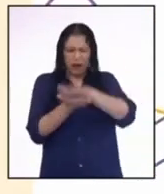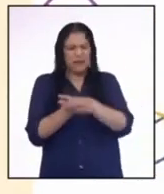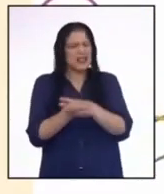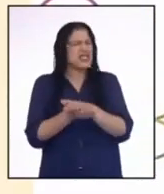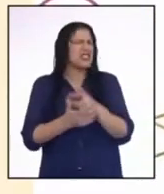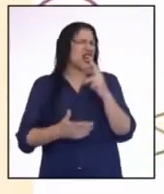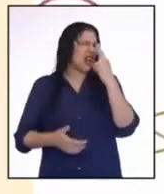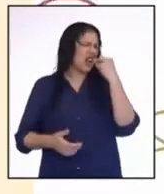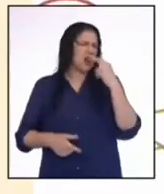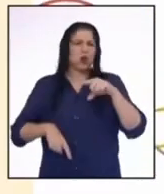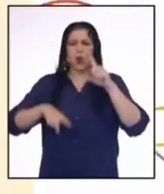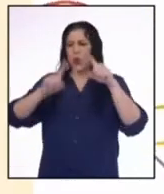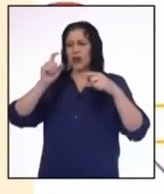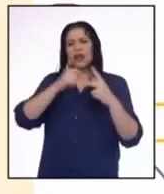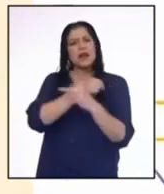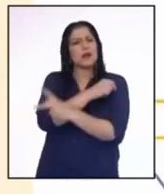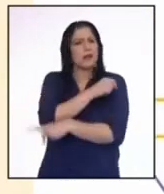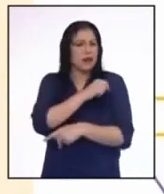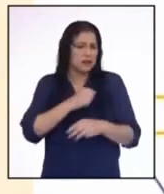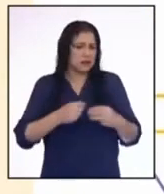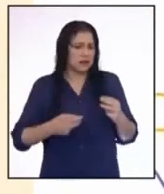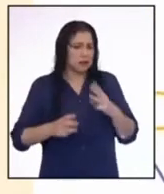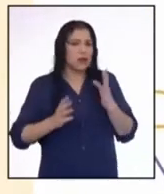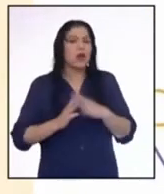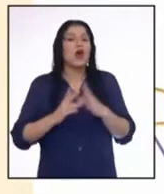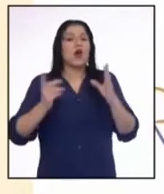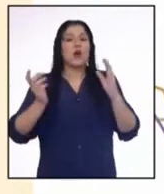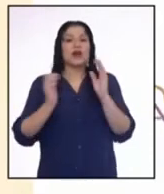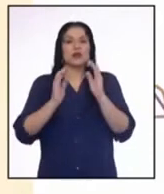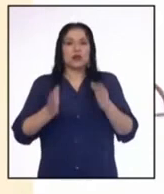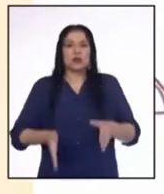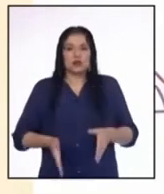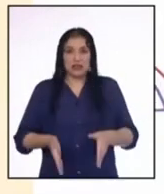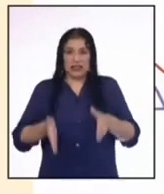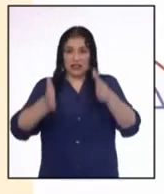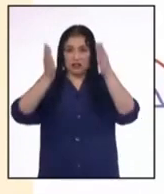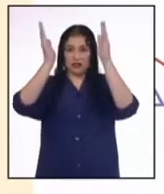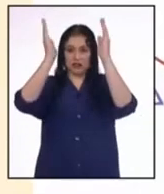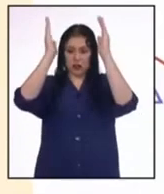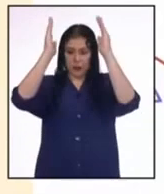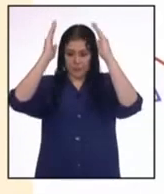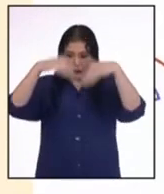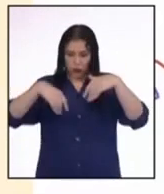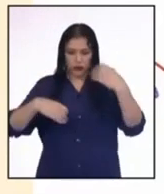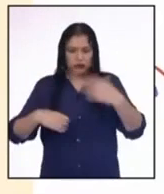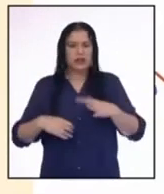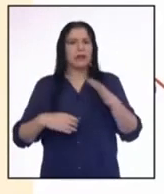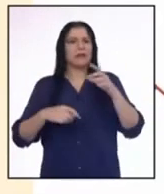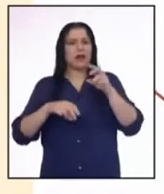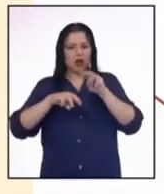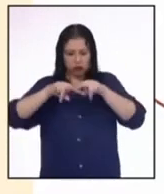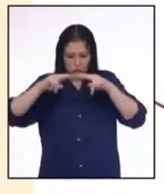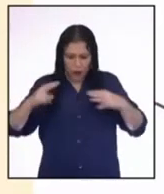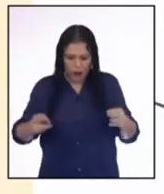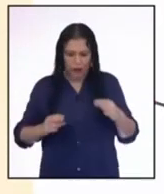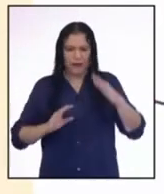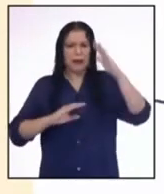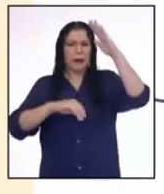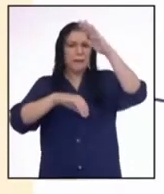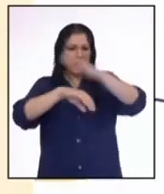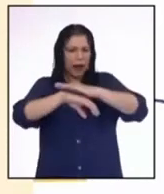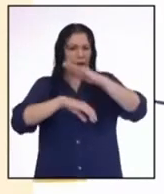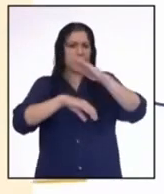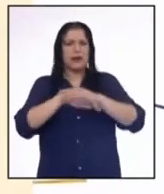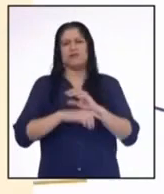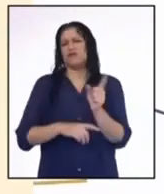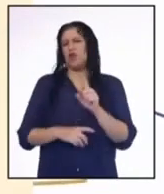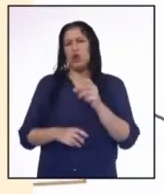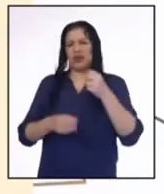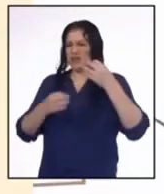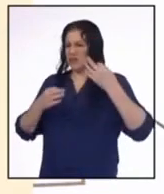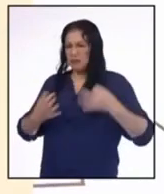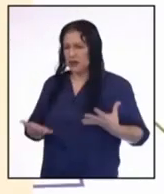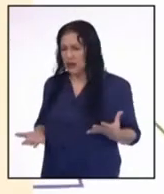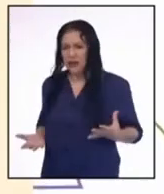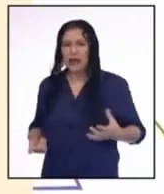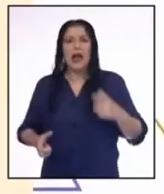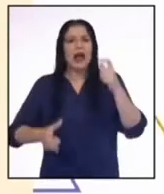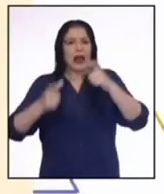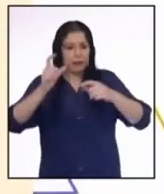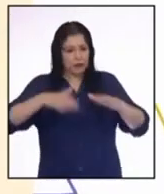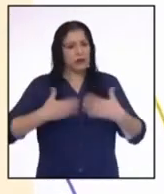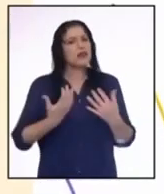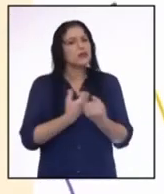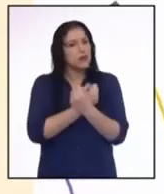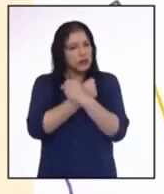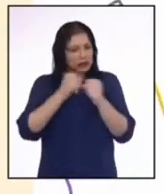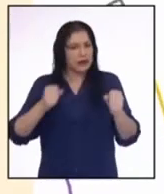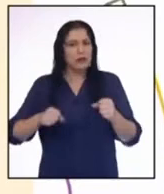raro en cualquier parte. Cuando los edificios se derrumban, siempre aplastan todos los muebles del interior. Incorrecto. Las personas pueden salvar